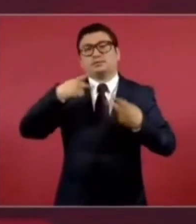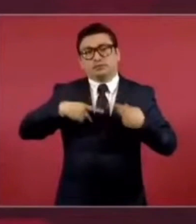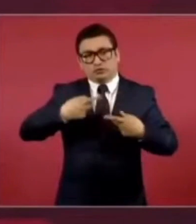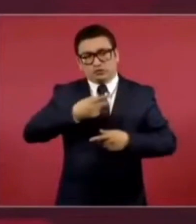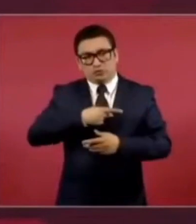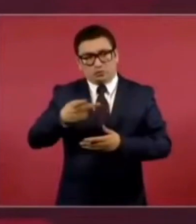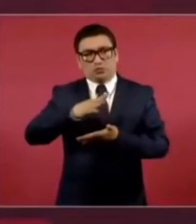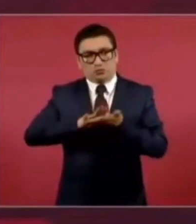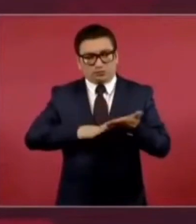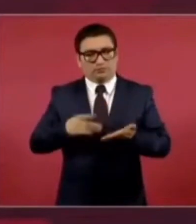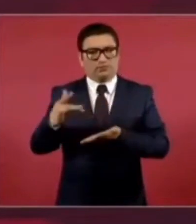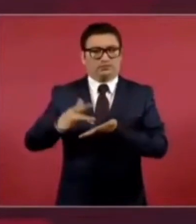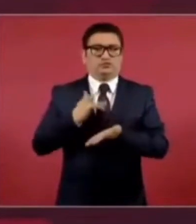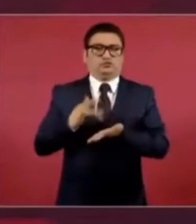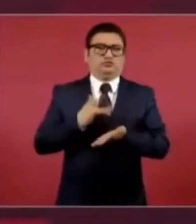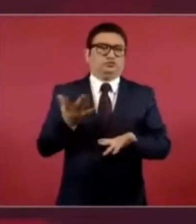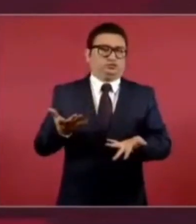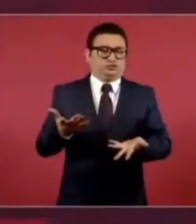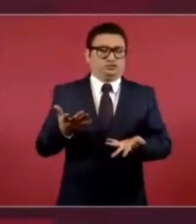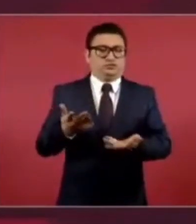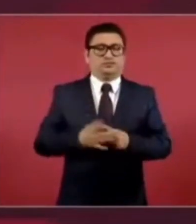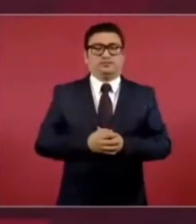pobres quien